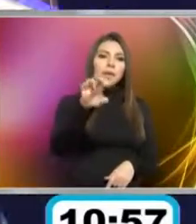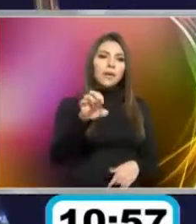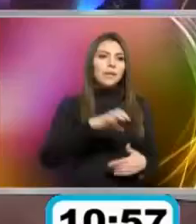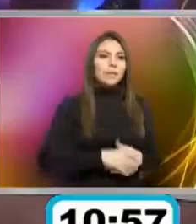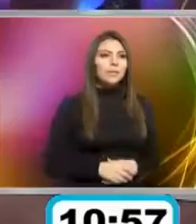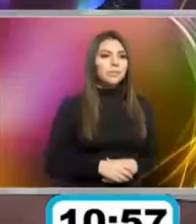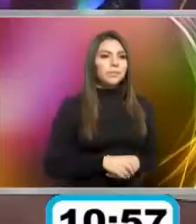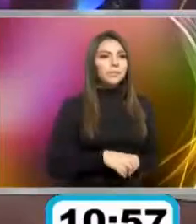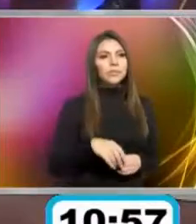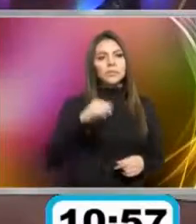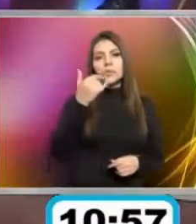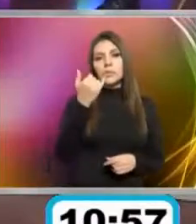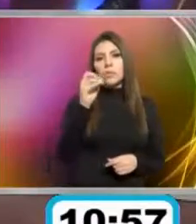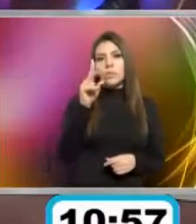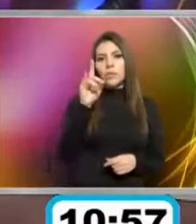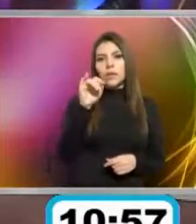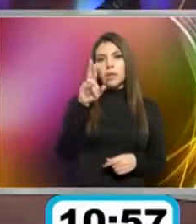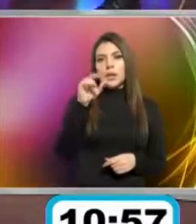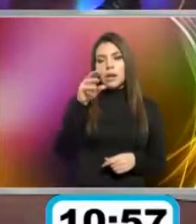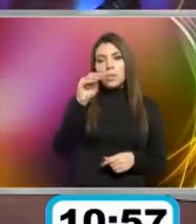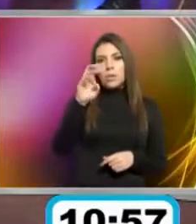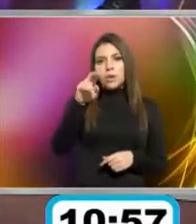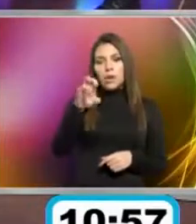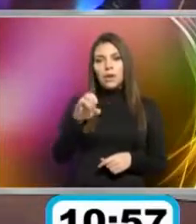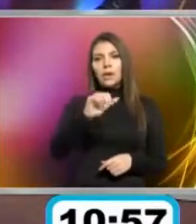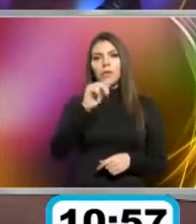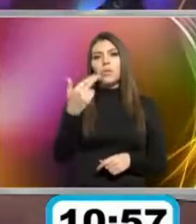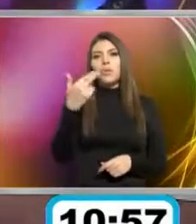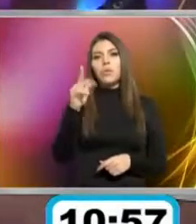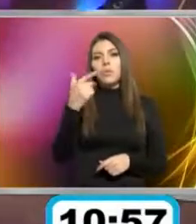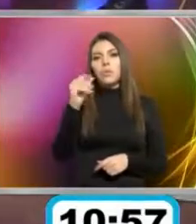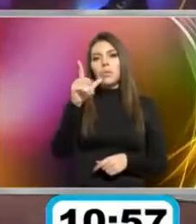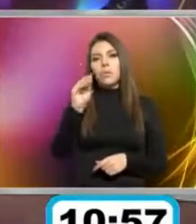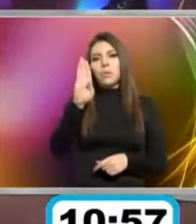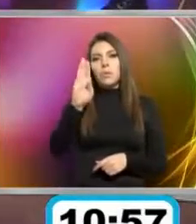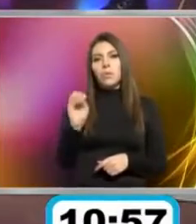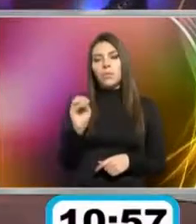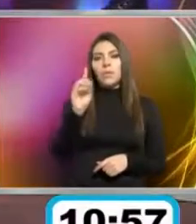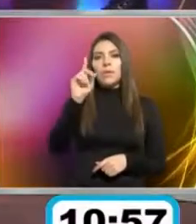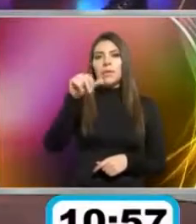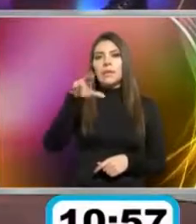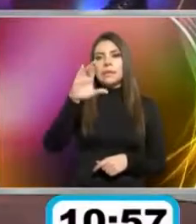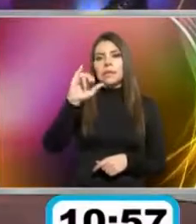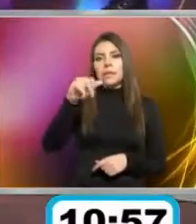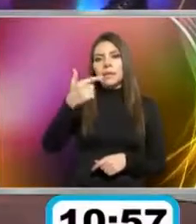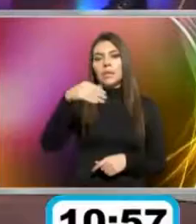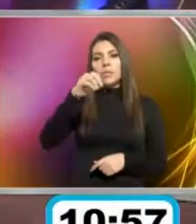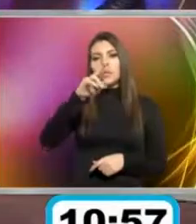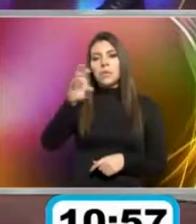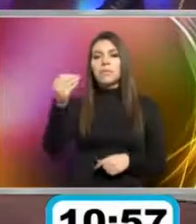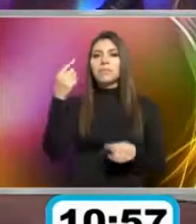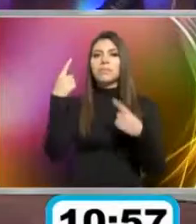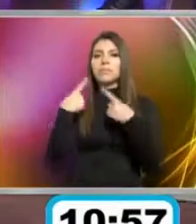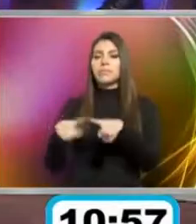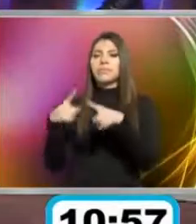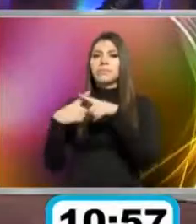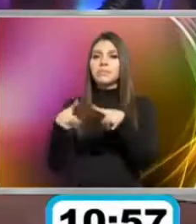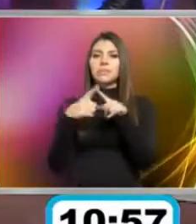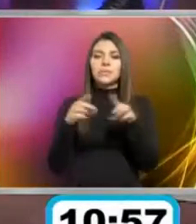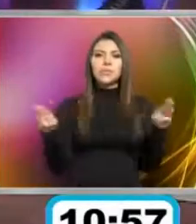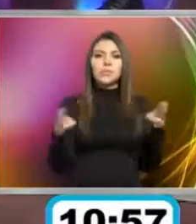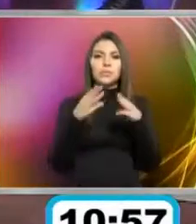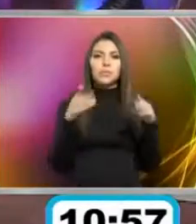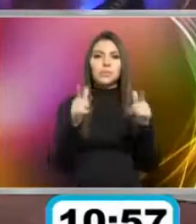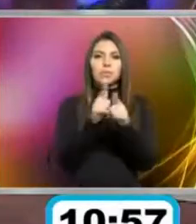Johnny Ramone también, Marky Ramone, Hugo Lobo de Dancing Mood, Los Escarnales, ¿no? Infinidad de bandas de